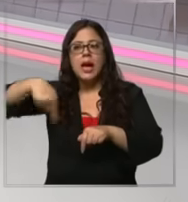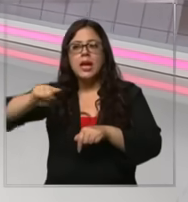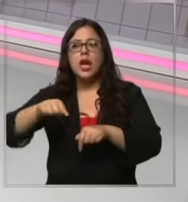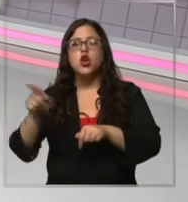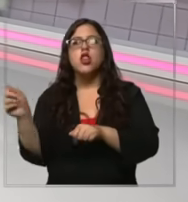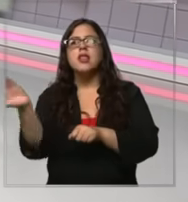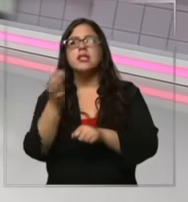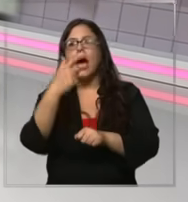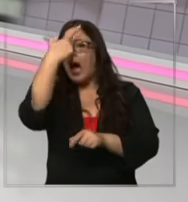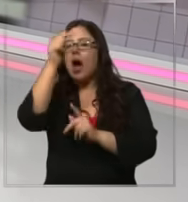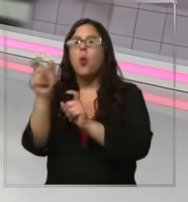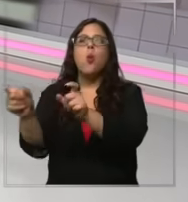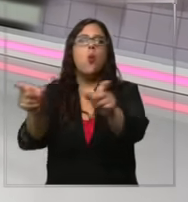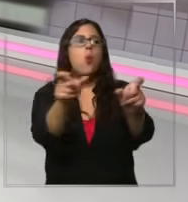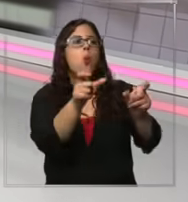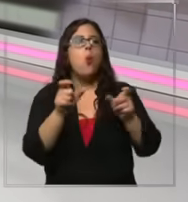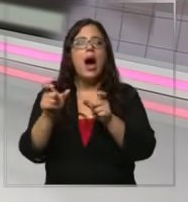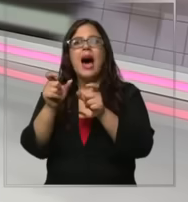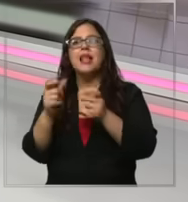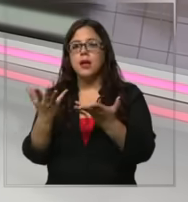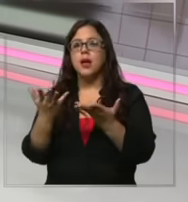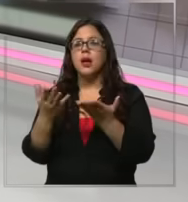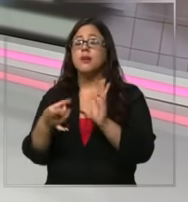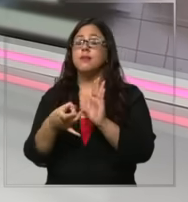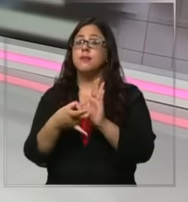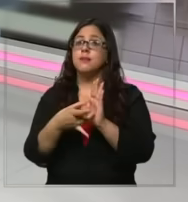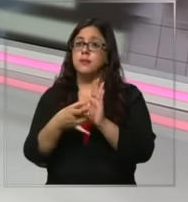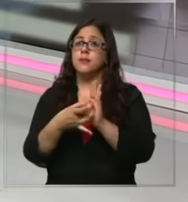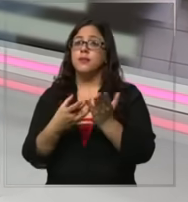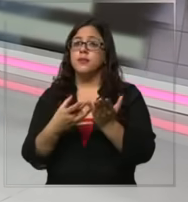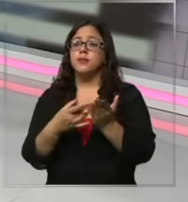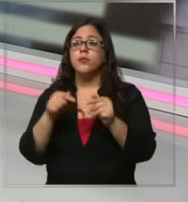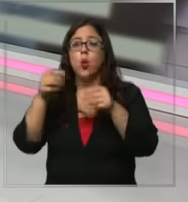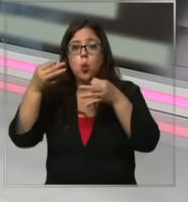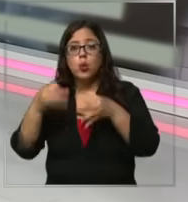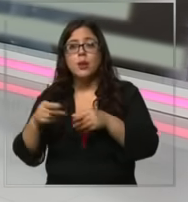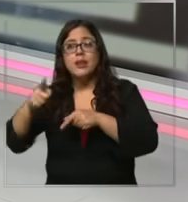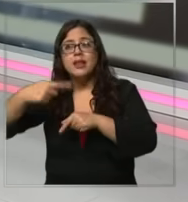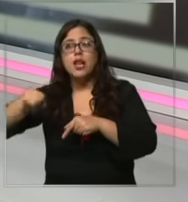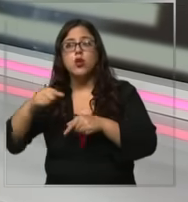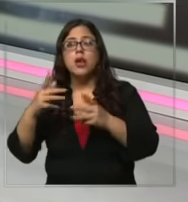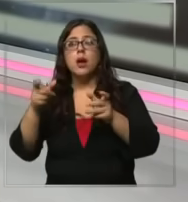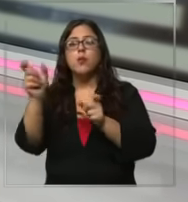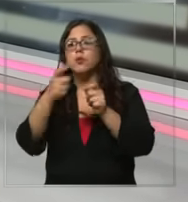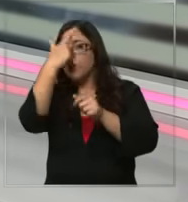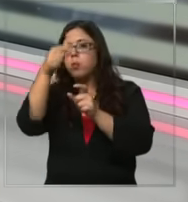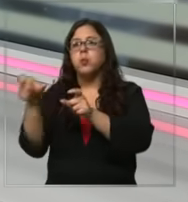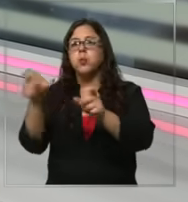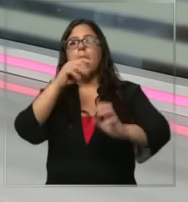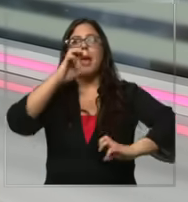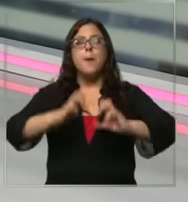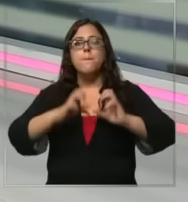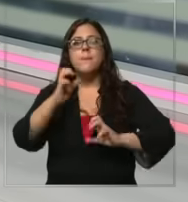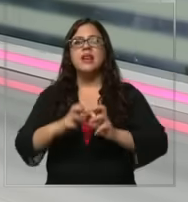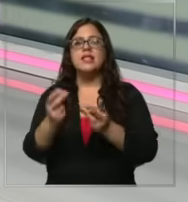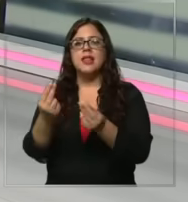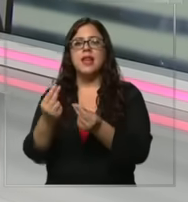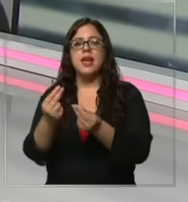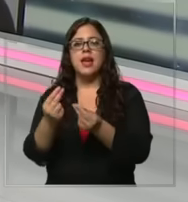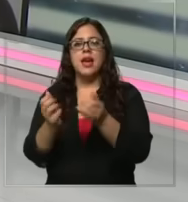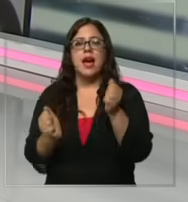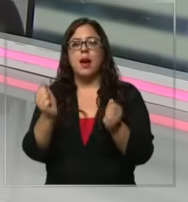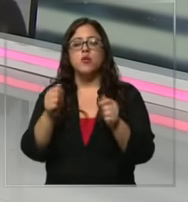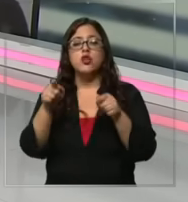ser guardias de seguridad para cometer asaltos. El gran golpe lo dieron cuando se hicieron pasar por vigilantes de una empresa de valores y se